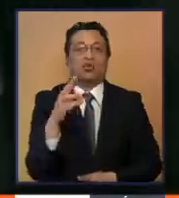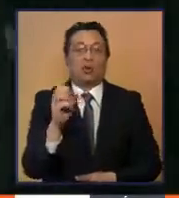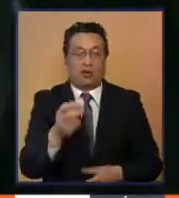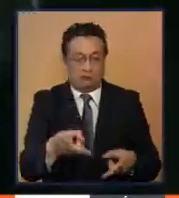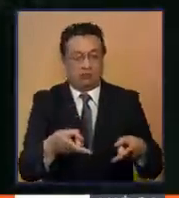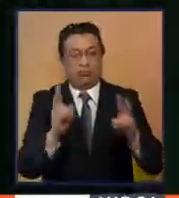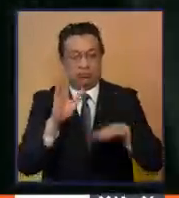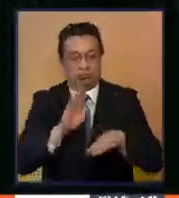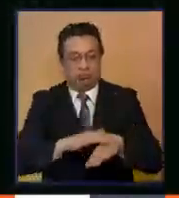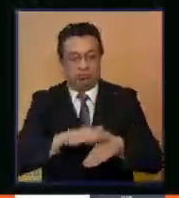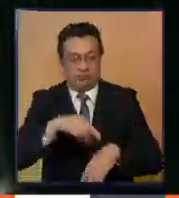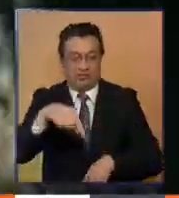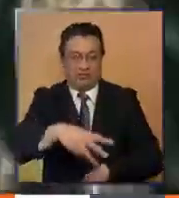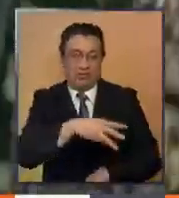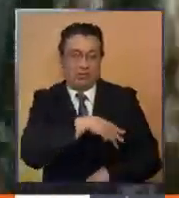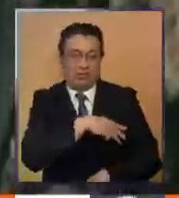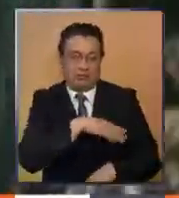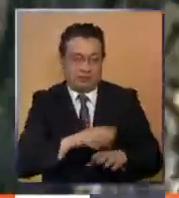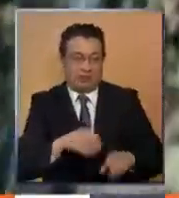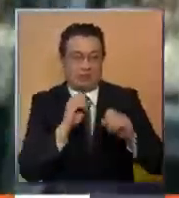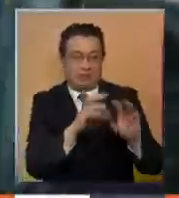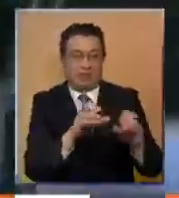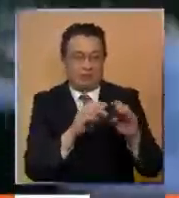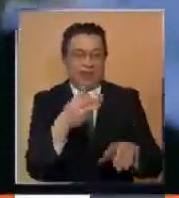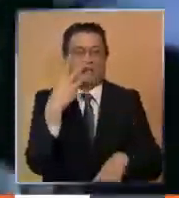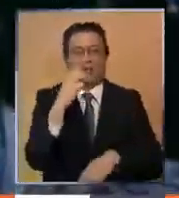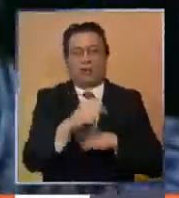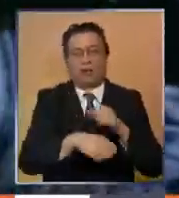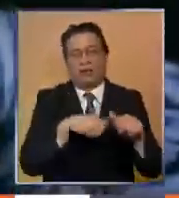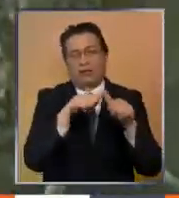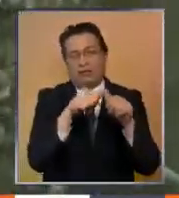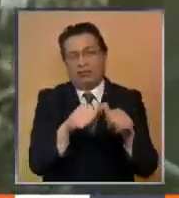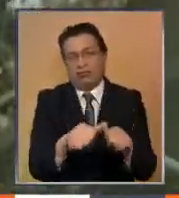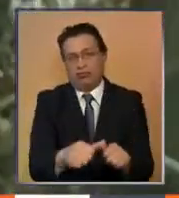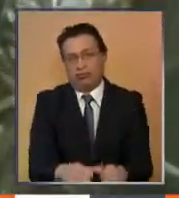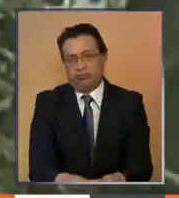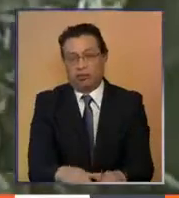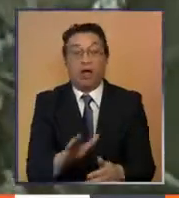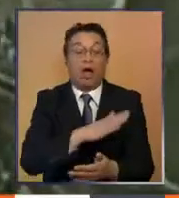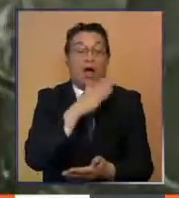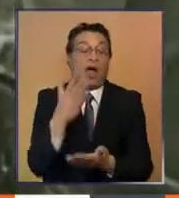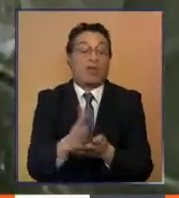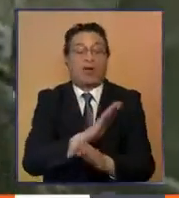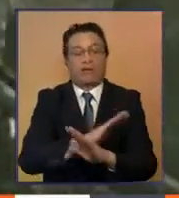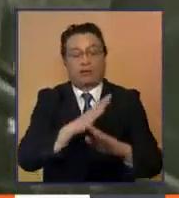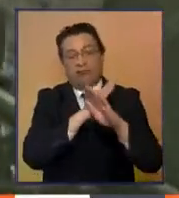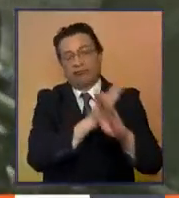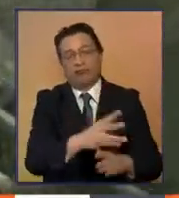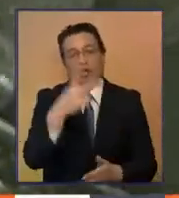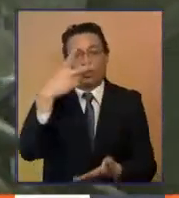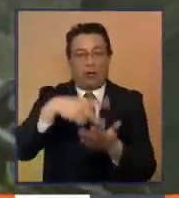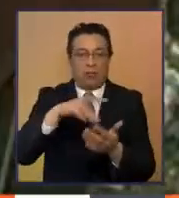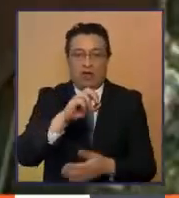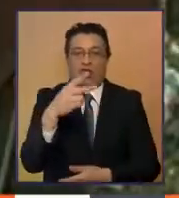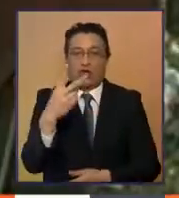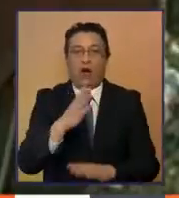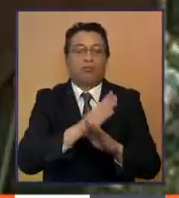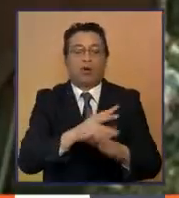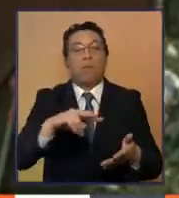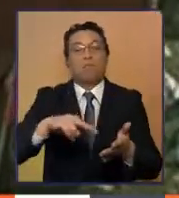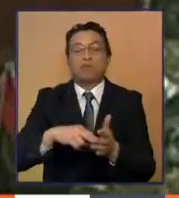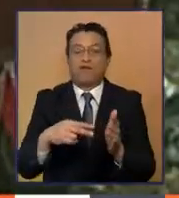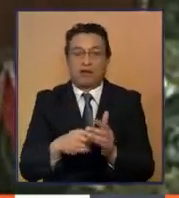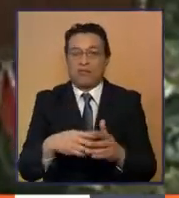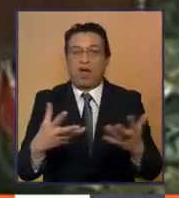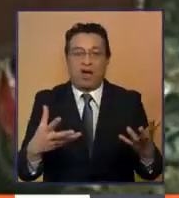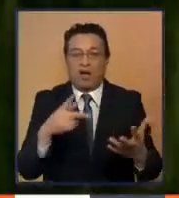región metropolitana. Lo hizo así durante 30 años. Eso hasta que fue clausurado en 2002 por problemas muy similares a